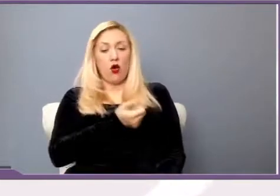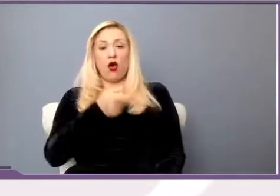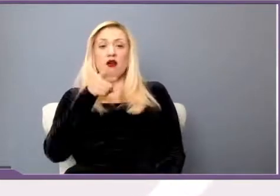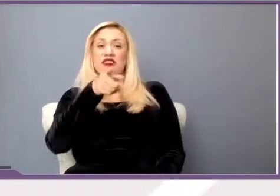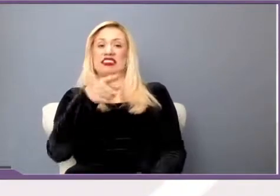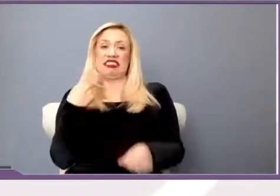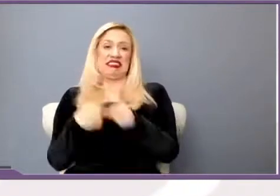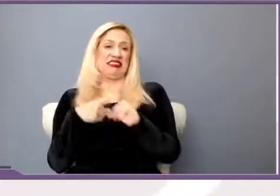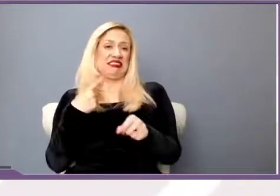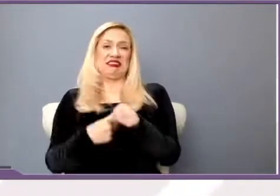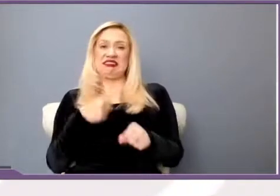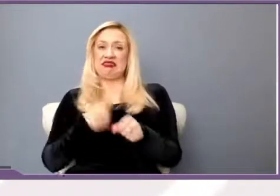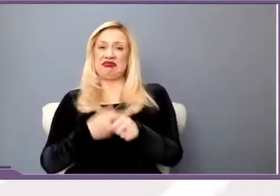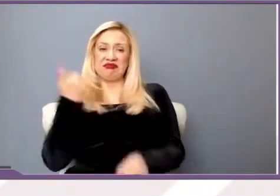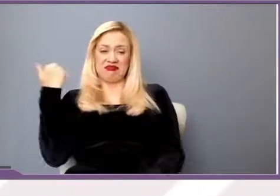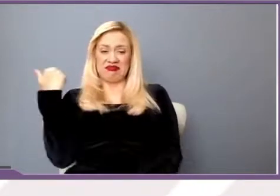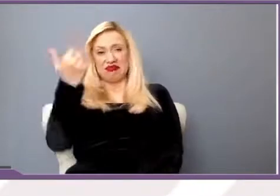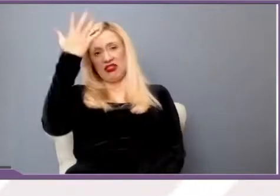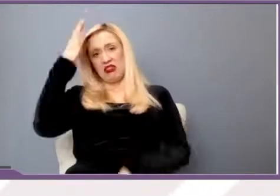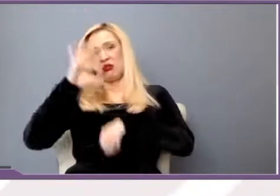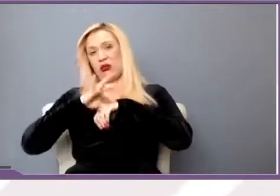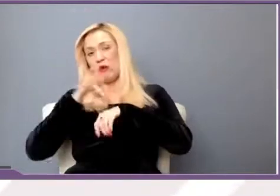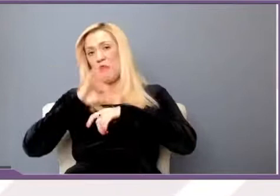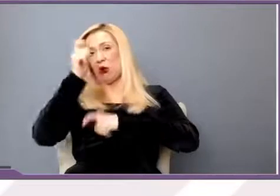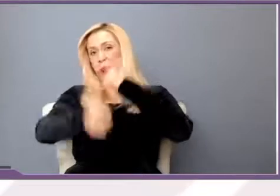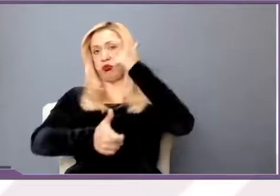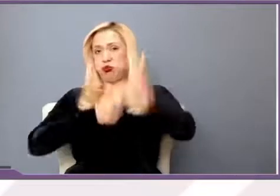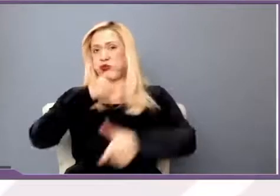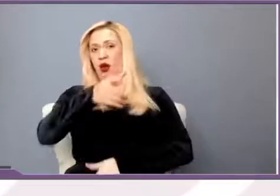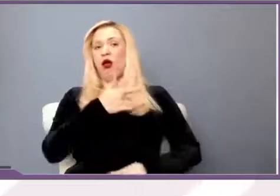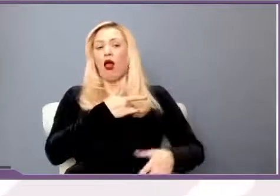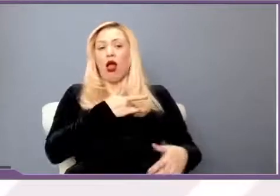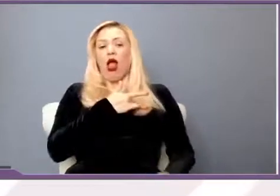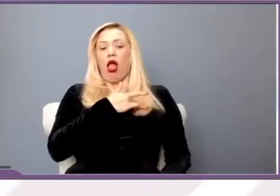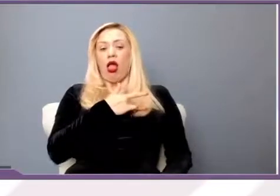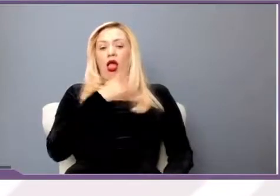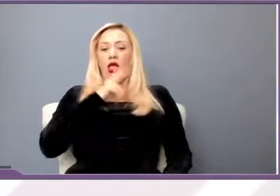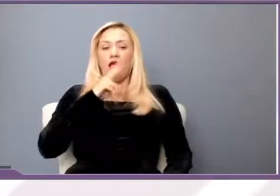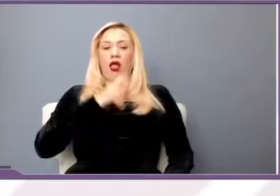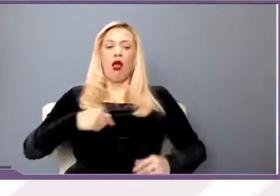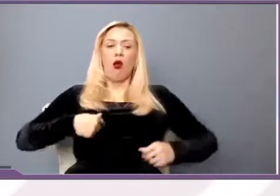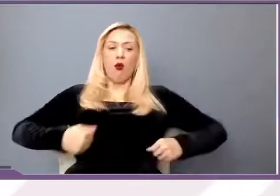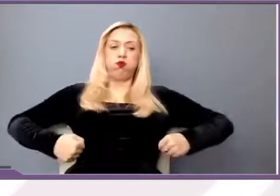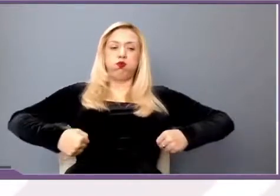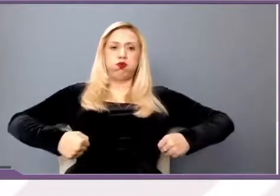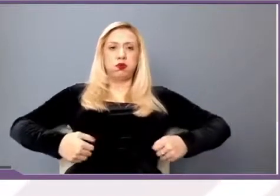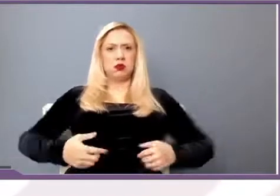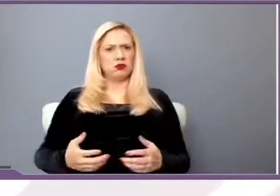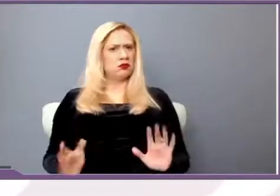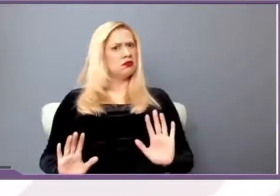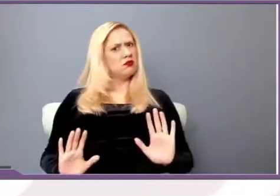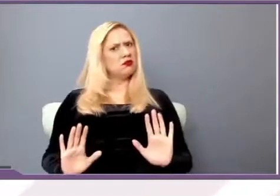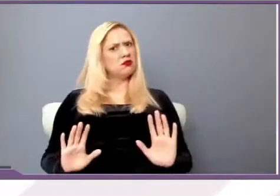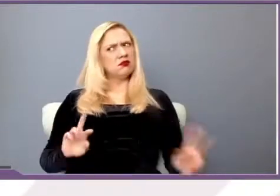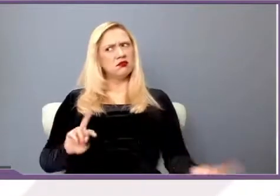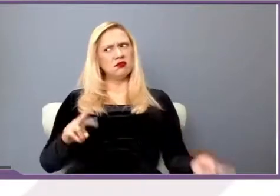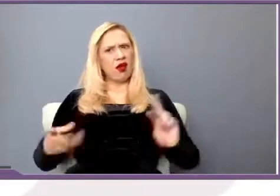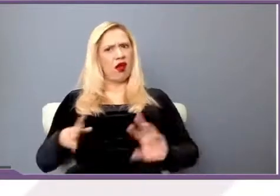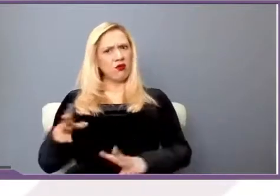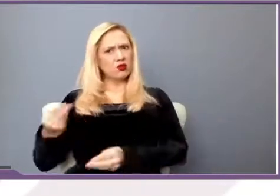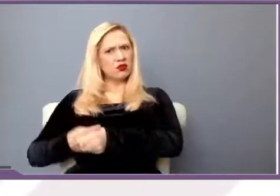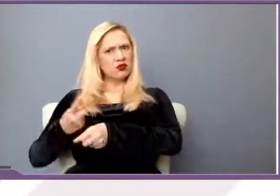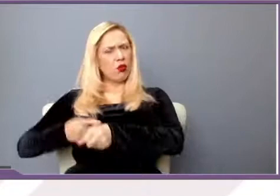Estado gasta en nosotras, en nuestra salud, ¿sí? Como si no hubiera otras enfermedades o no hubiera otras posibilidades de realizar ese gasto, y además como si